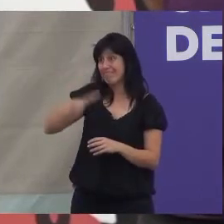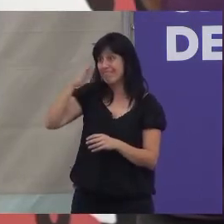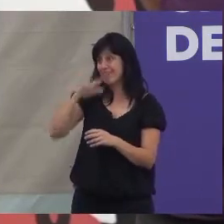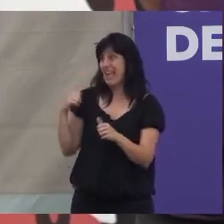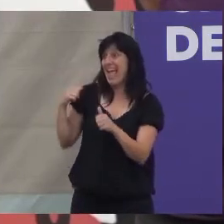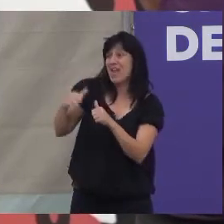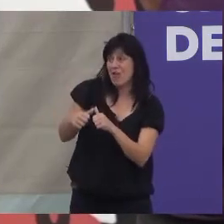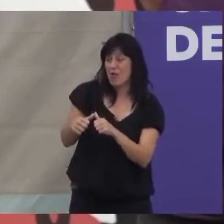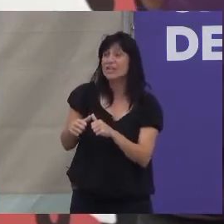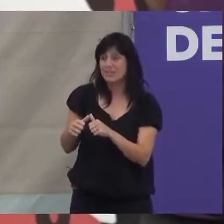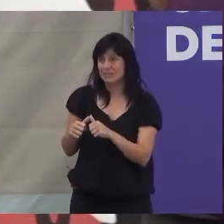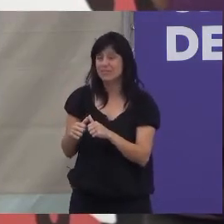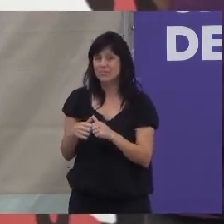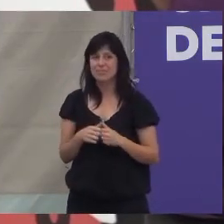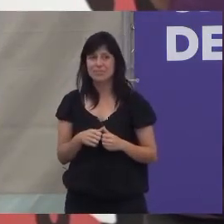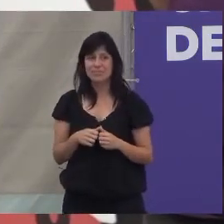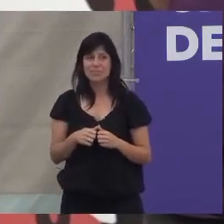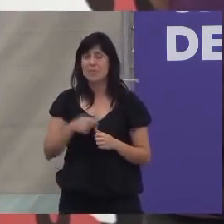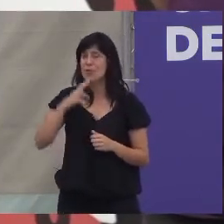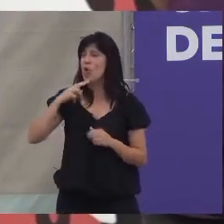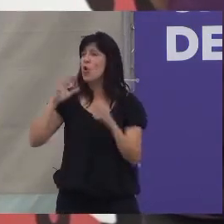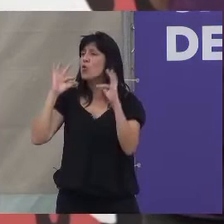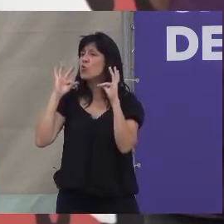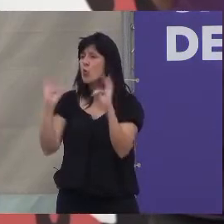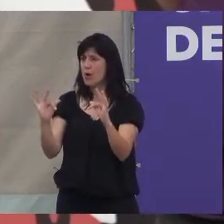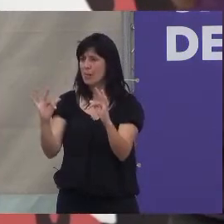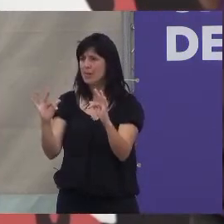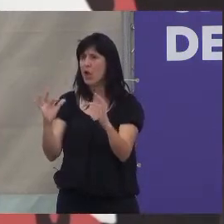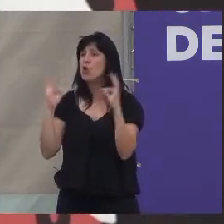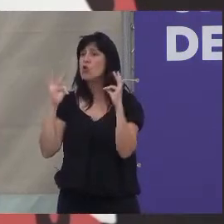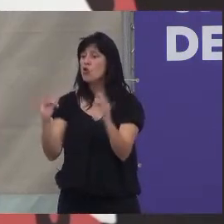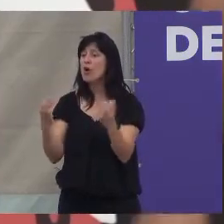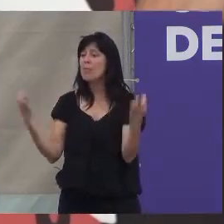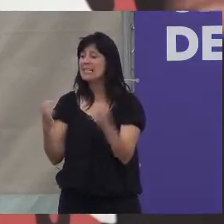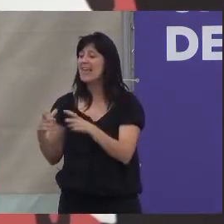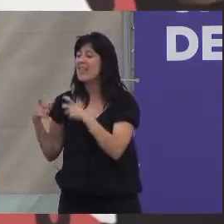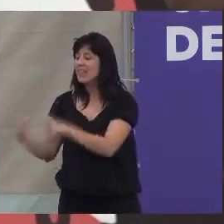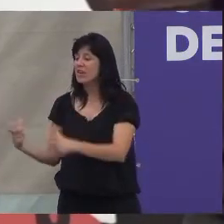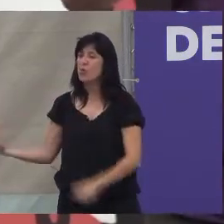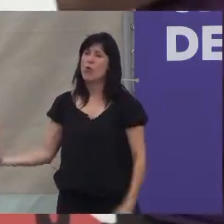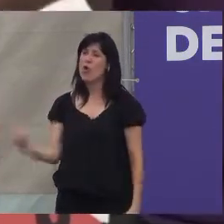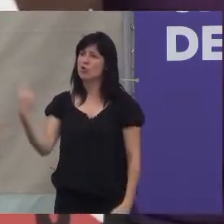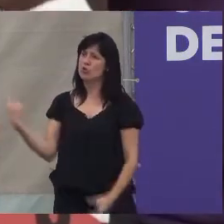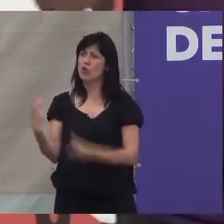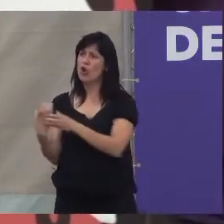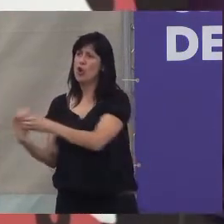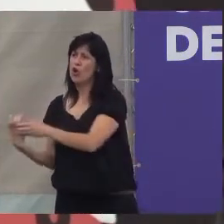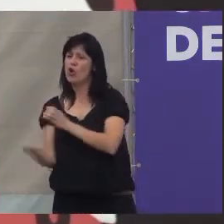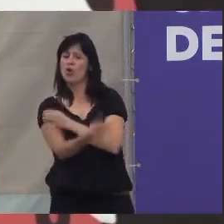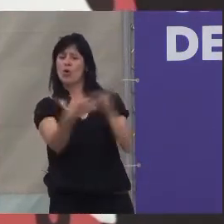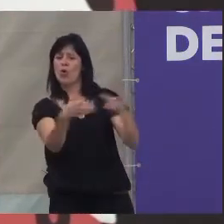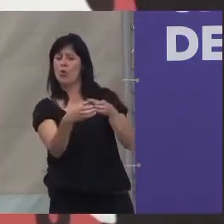los errores cometidos. Nunca más un círculo aislado del conjunto del